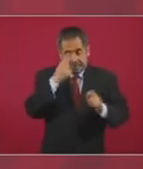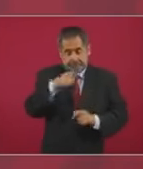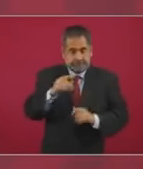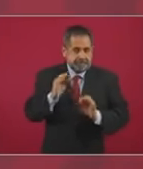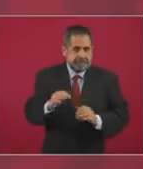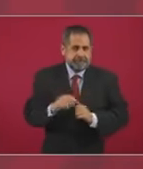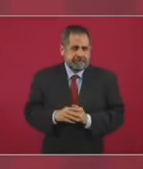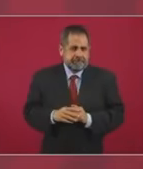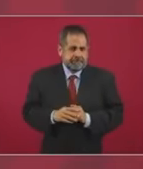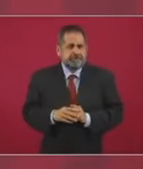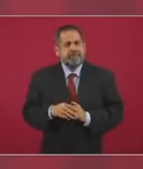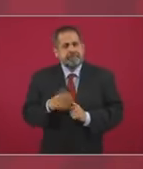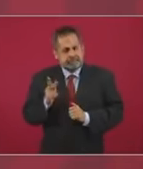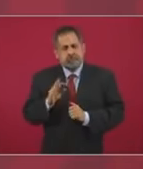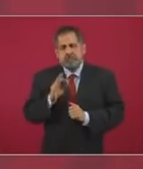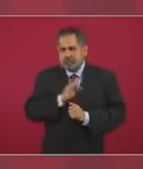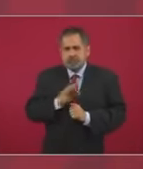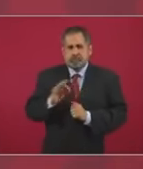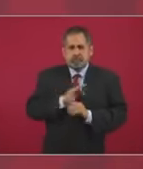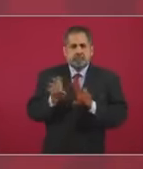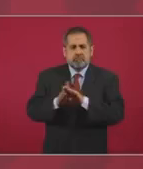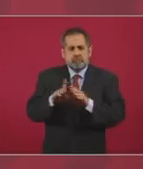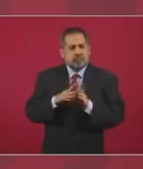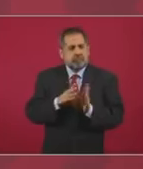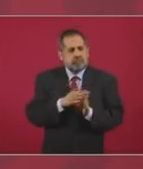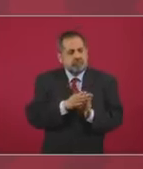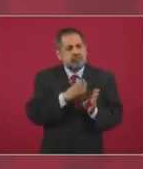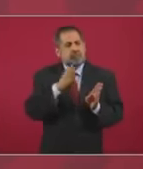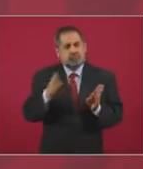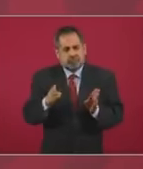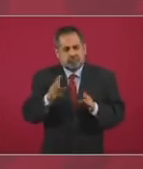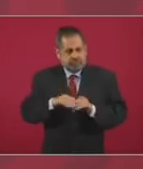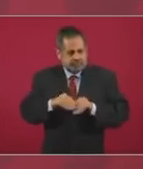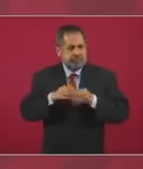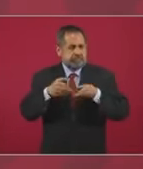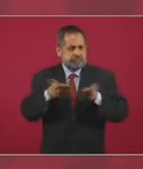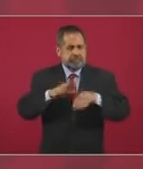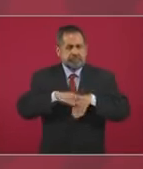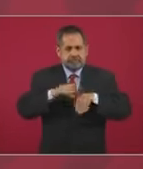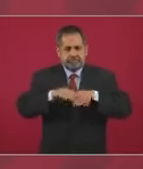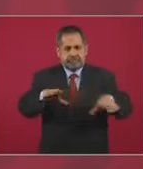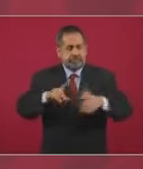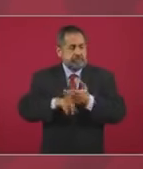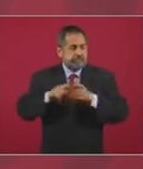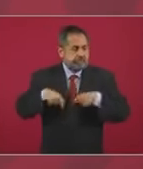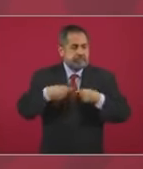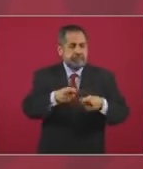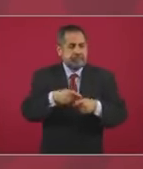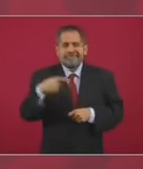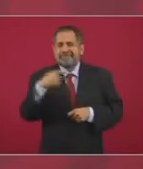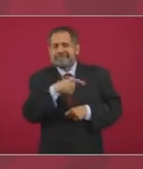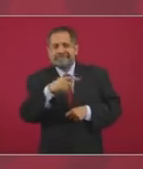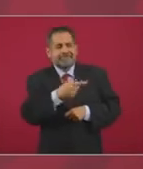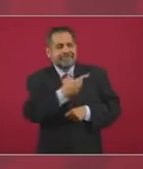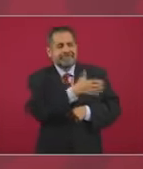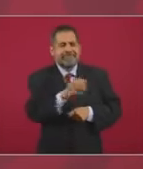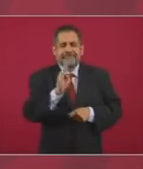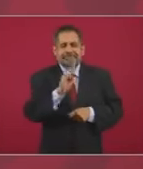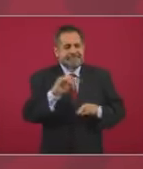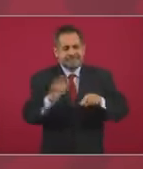Pero sí se puede ampliar el programa de Sembrando Vida para sustituir estos